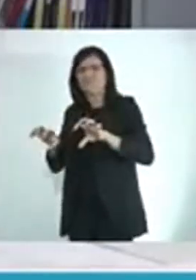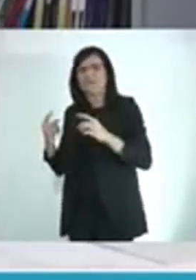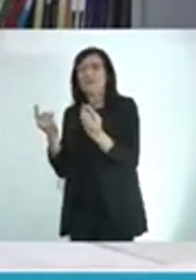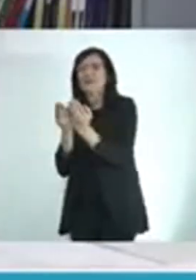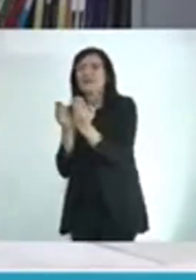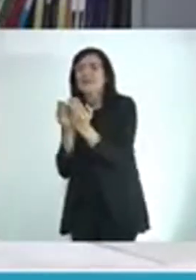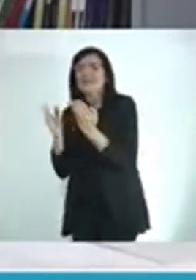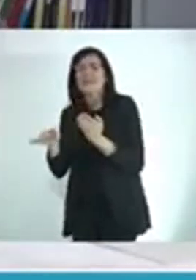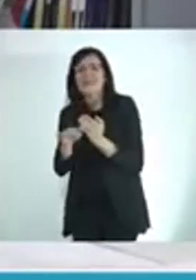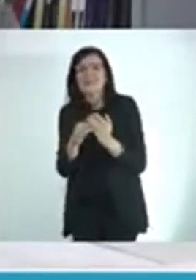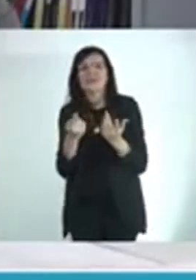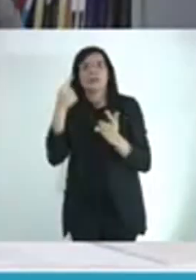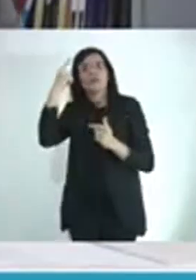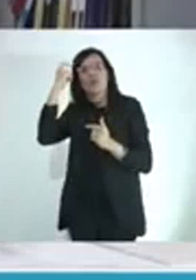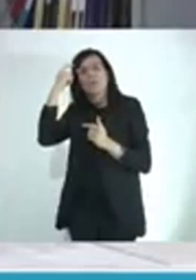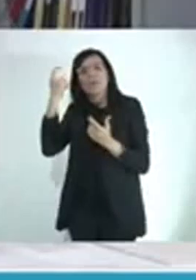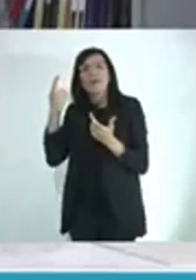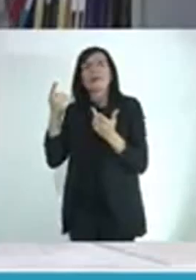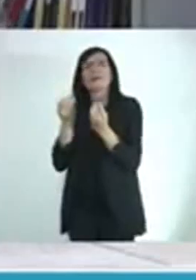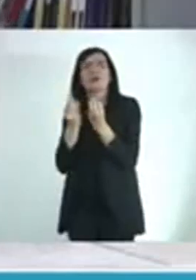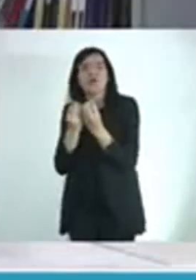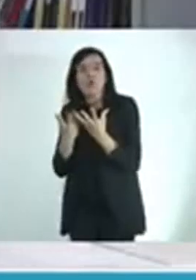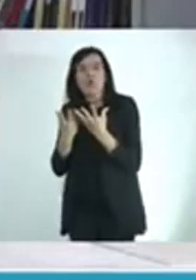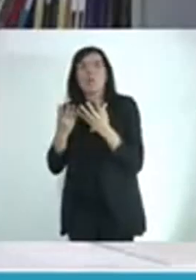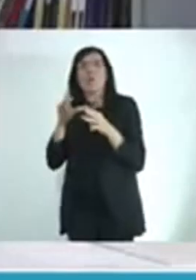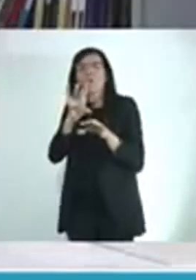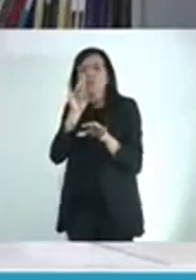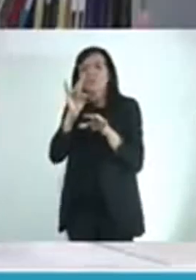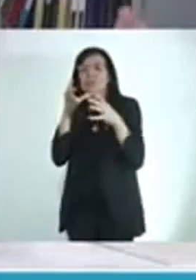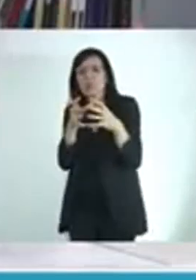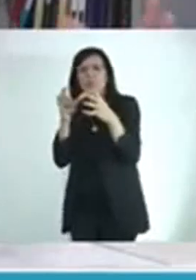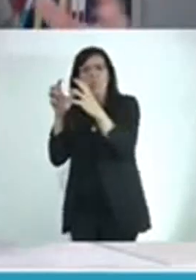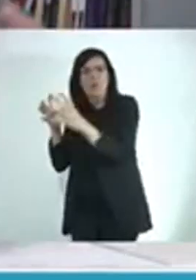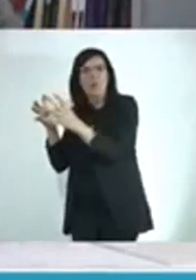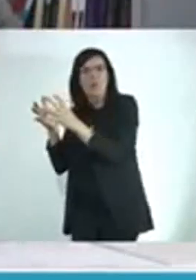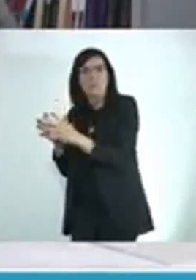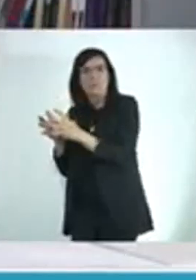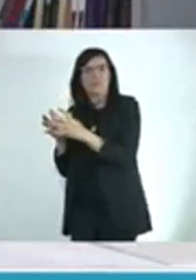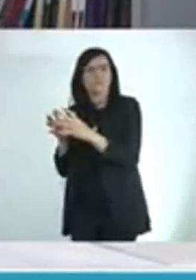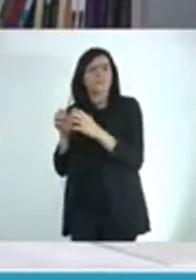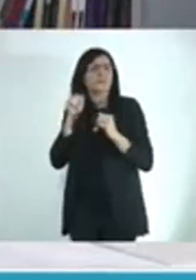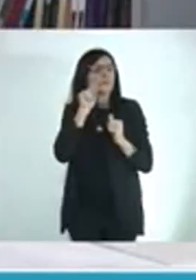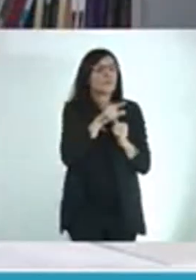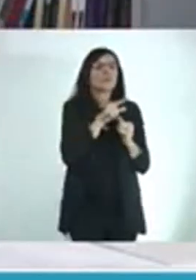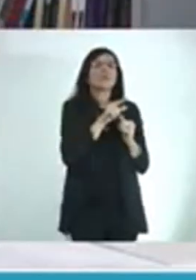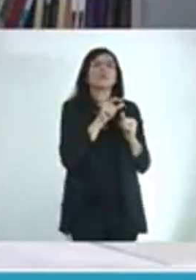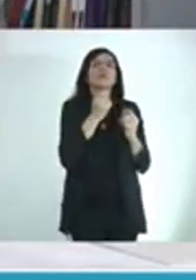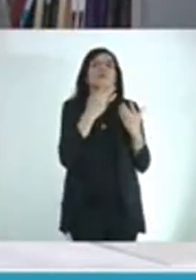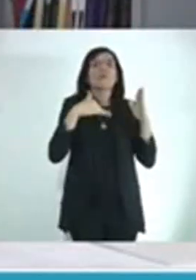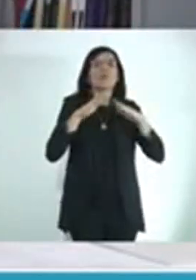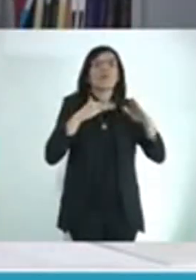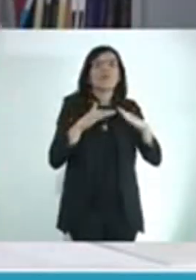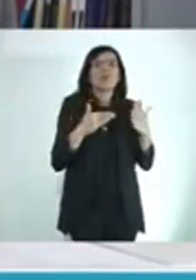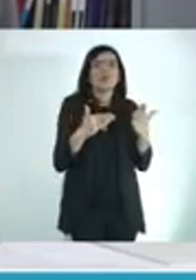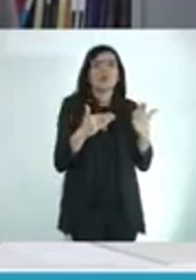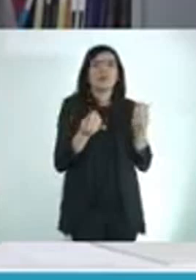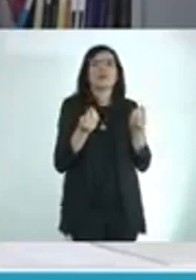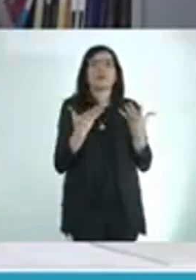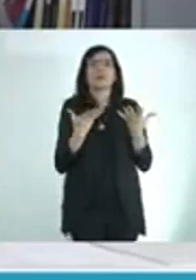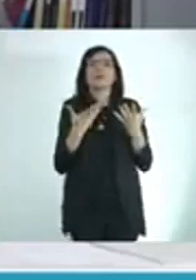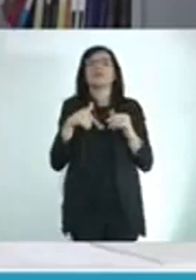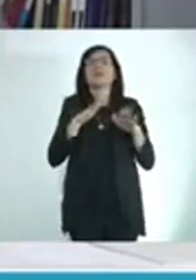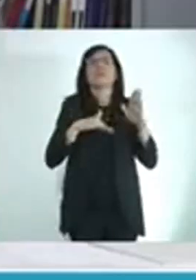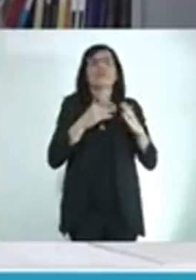alumno tiene la propia, cada docente tiene la propia. ¿Cómo evaluás todo eso realmente para decir, mirá cómo desarrollamos